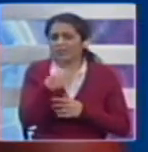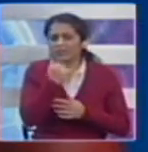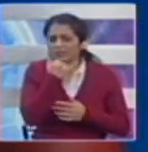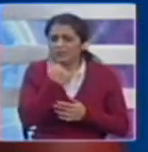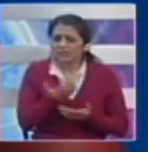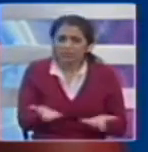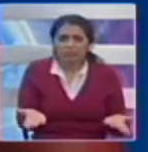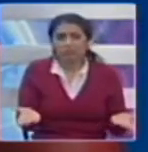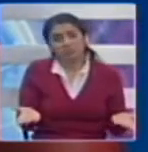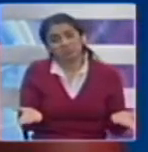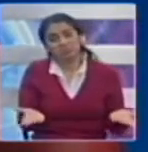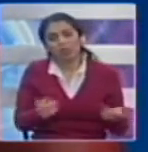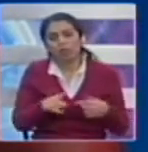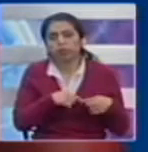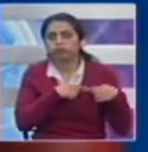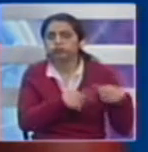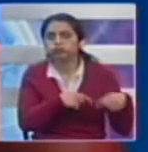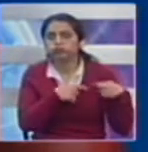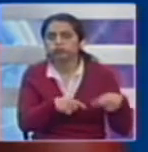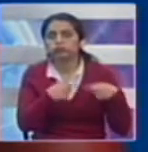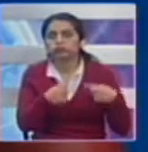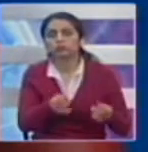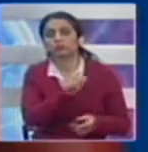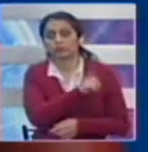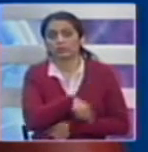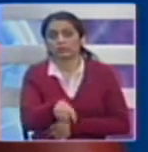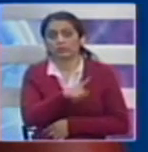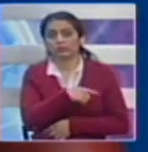las denuncias que constantemente realiza,